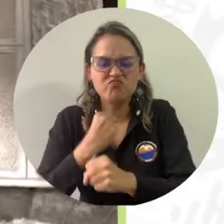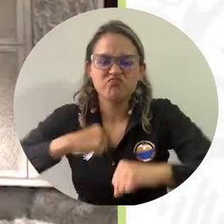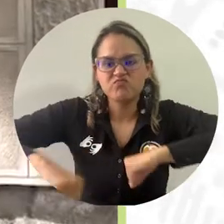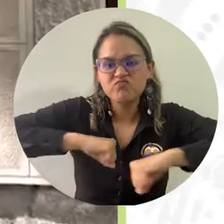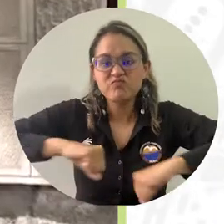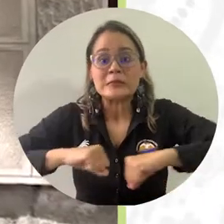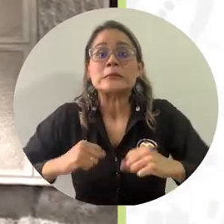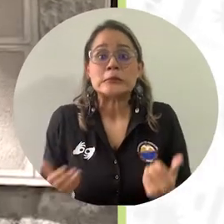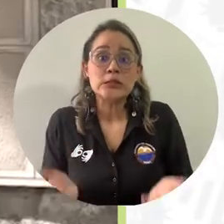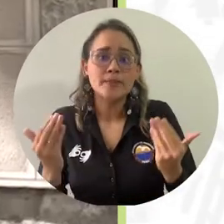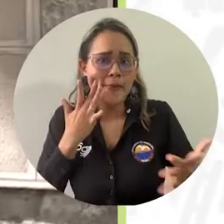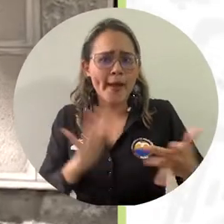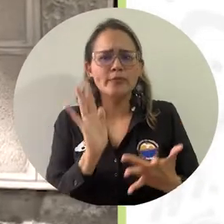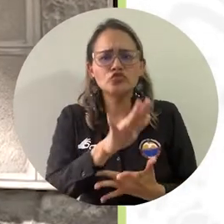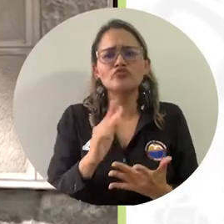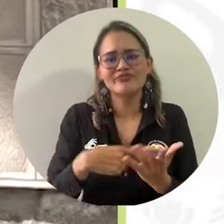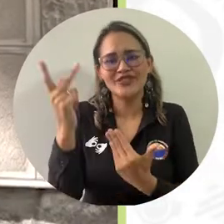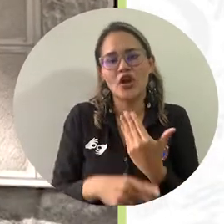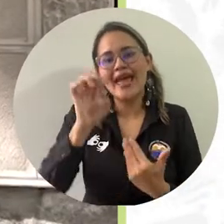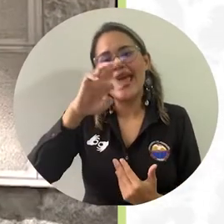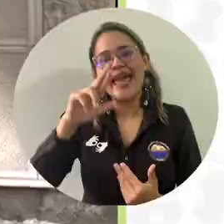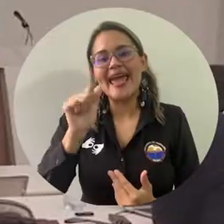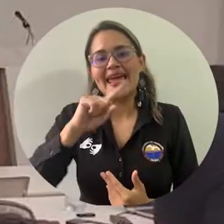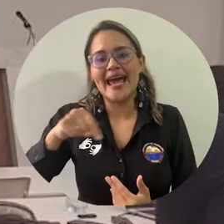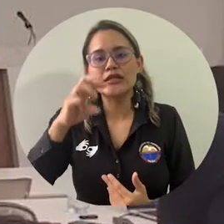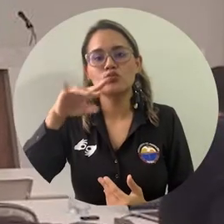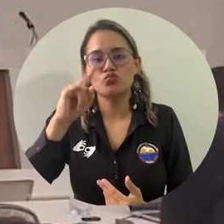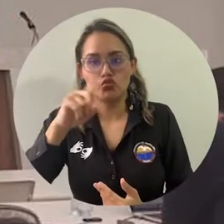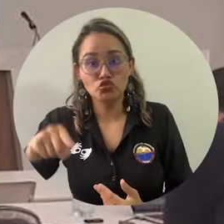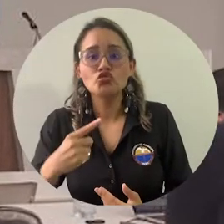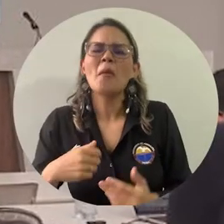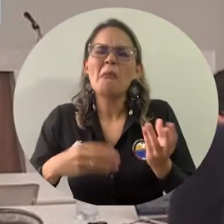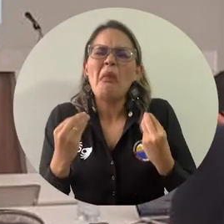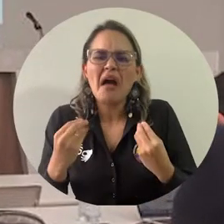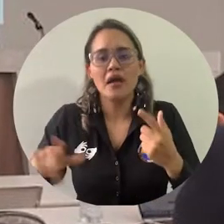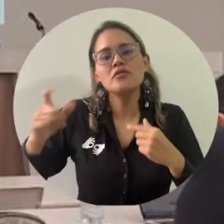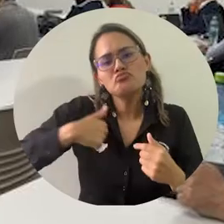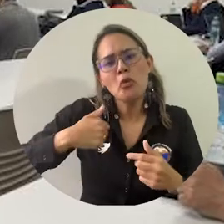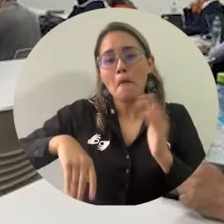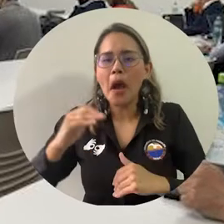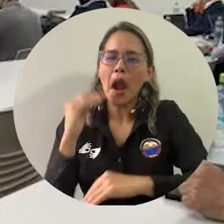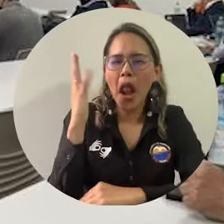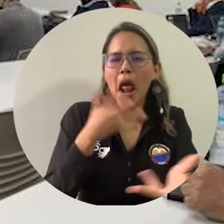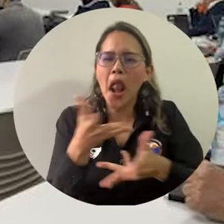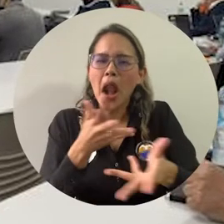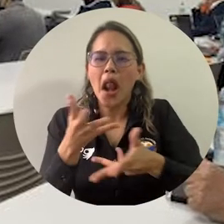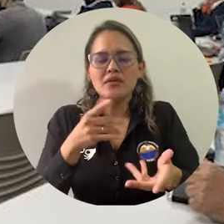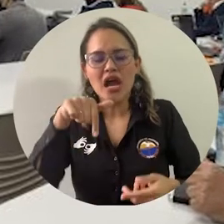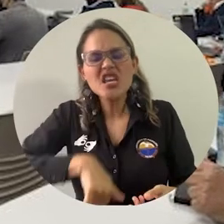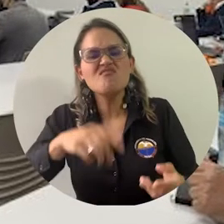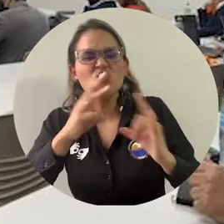movilidad Erasmus y Erasmus Plus y también tuve la oportunidad de compartir un poco sobre lo que hacemos en Unimagdalena, nuestro programa insignia,